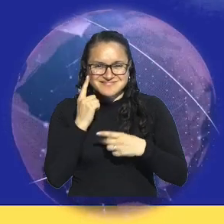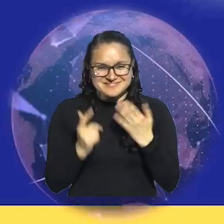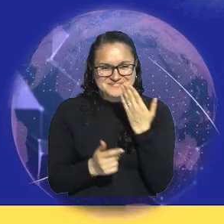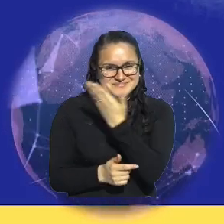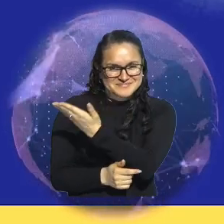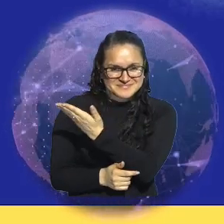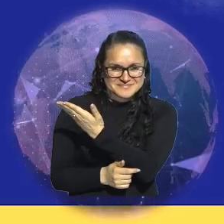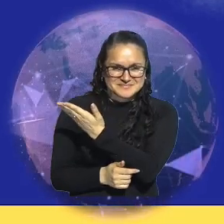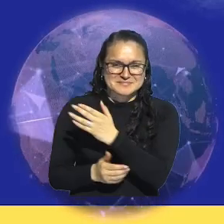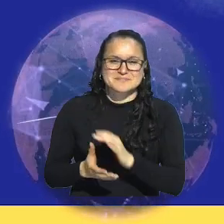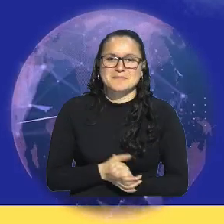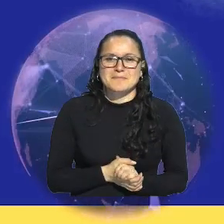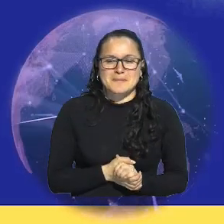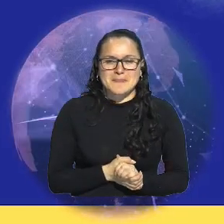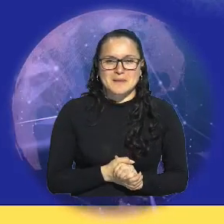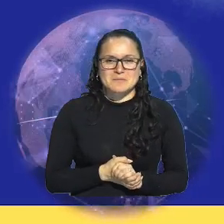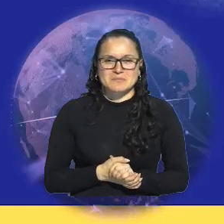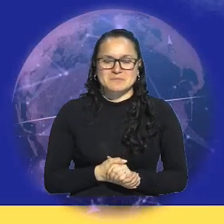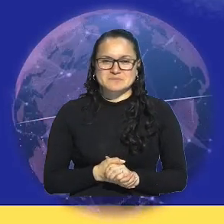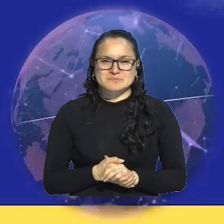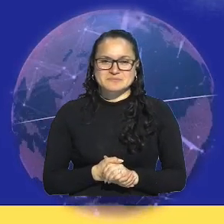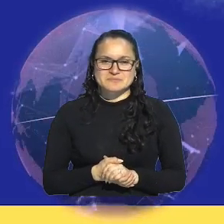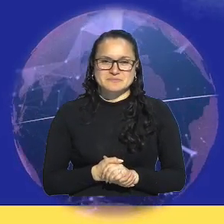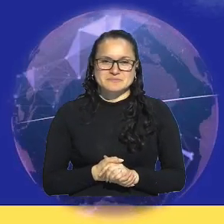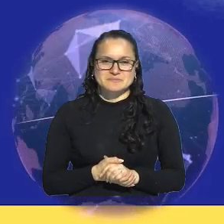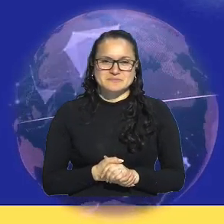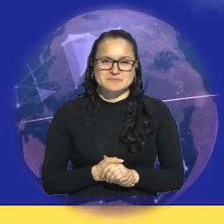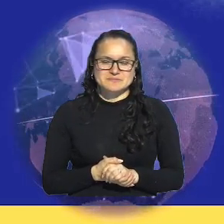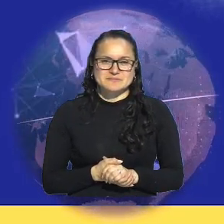denomina www.cars.gov